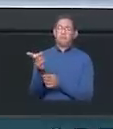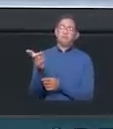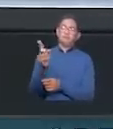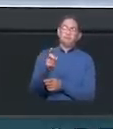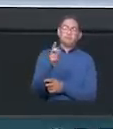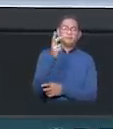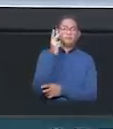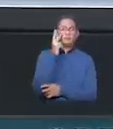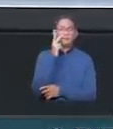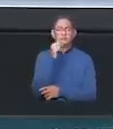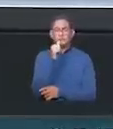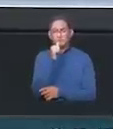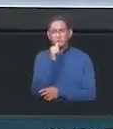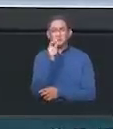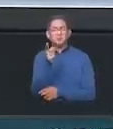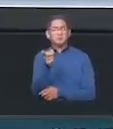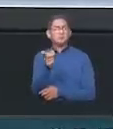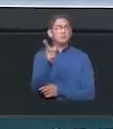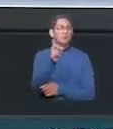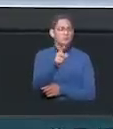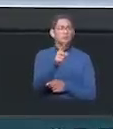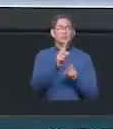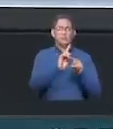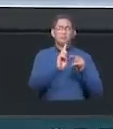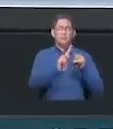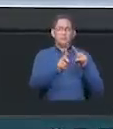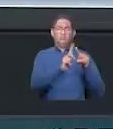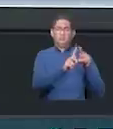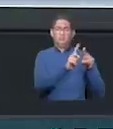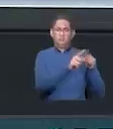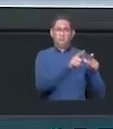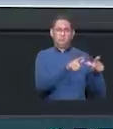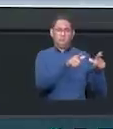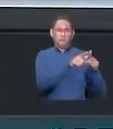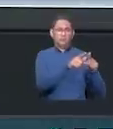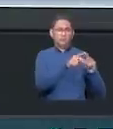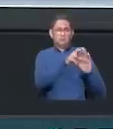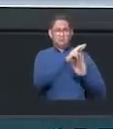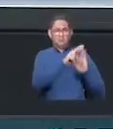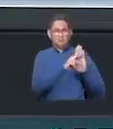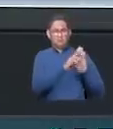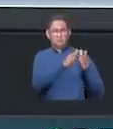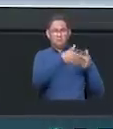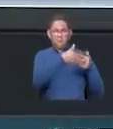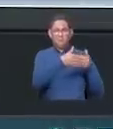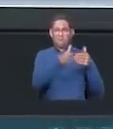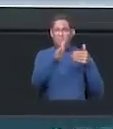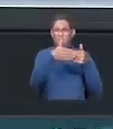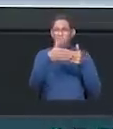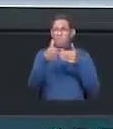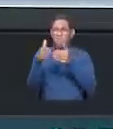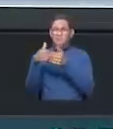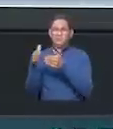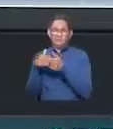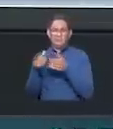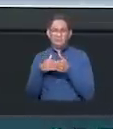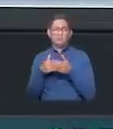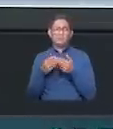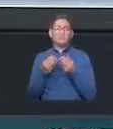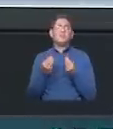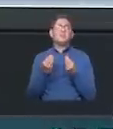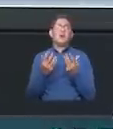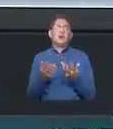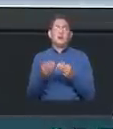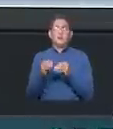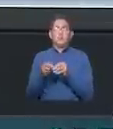y cada una de las regiones donde hemos realizado intervenciones que sólo buscan frenar la cadena de contagio